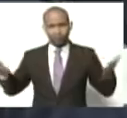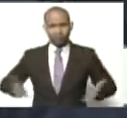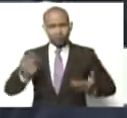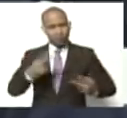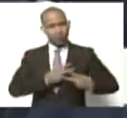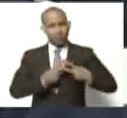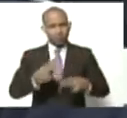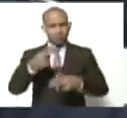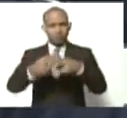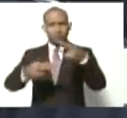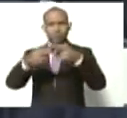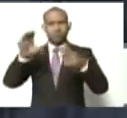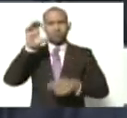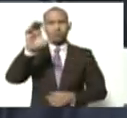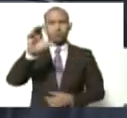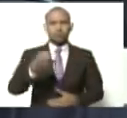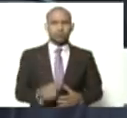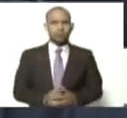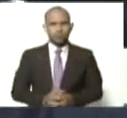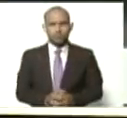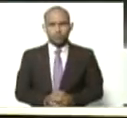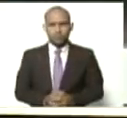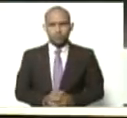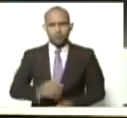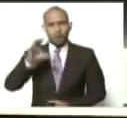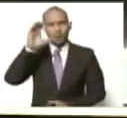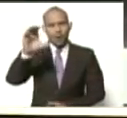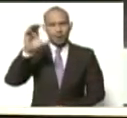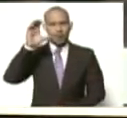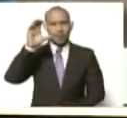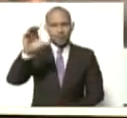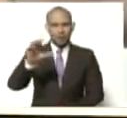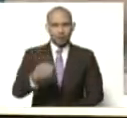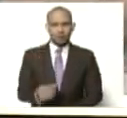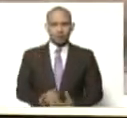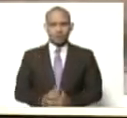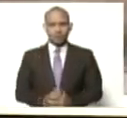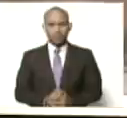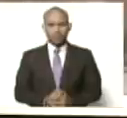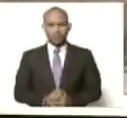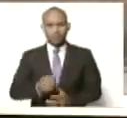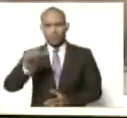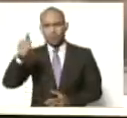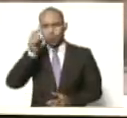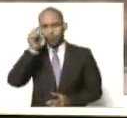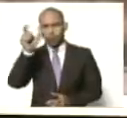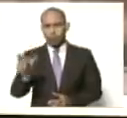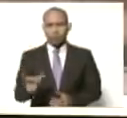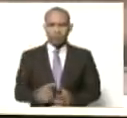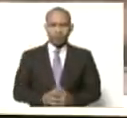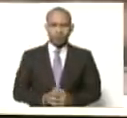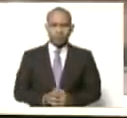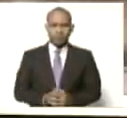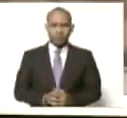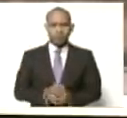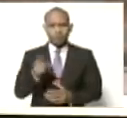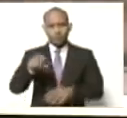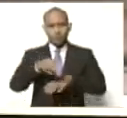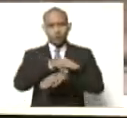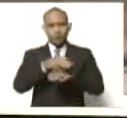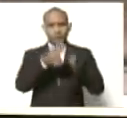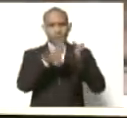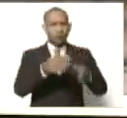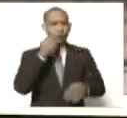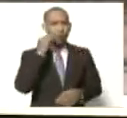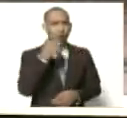voluntad de construir patria. Patria, patria, Mervin. Mervin es, bueno, además de ministro de la juventud,